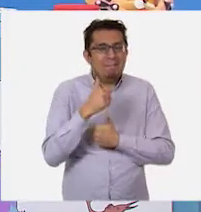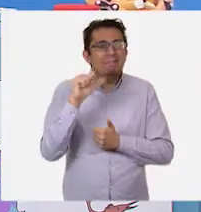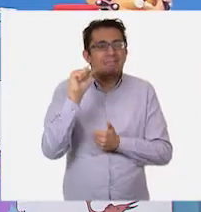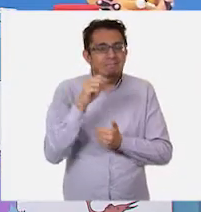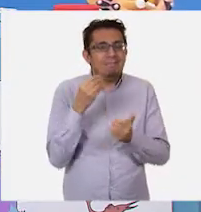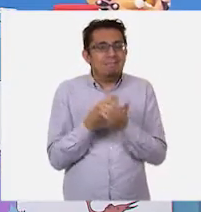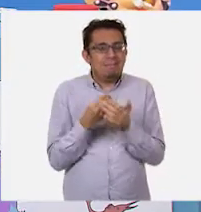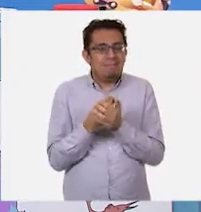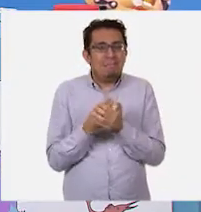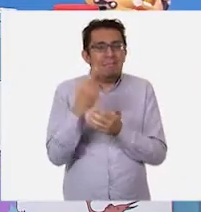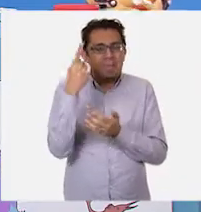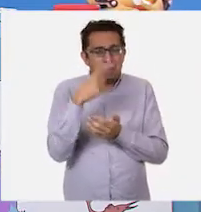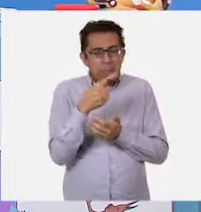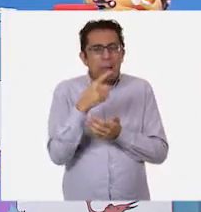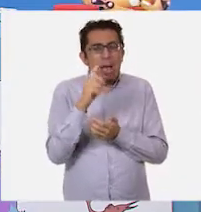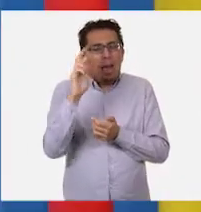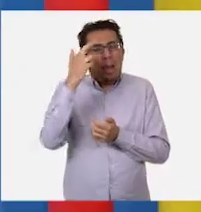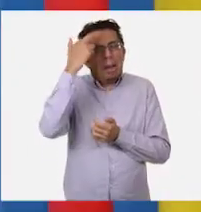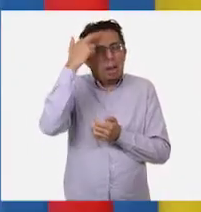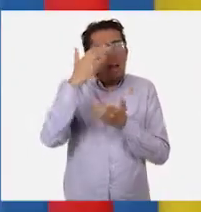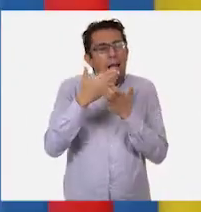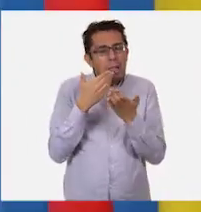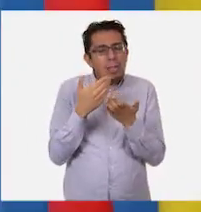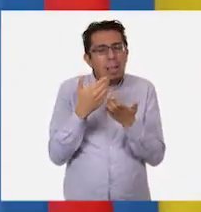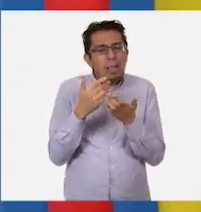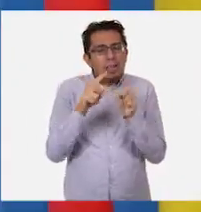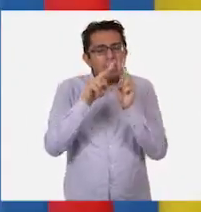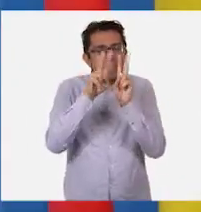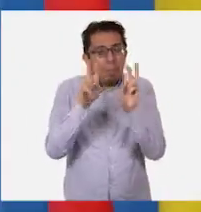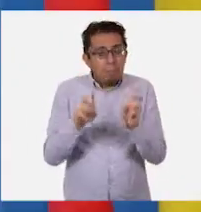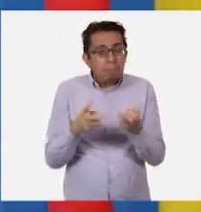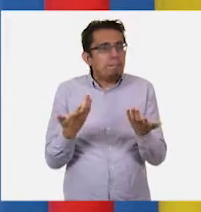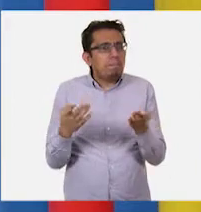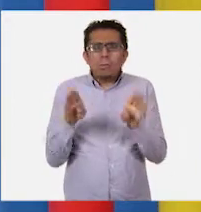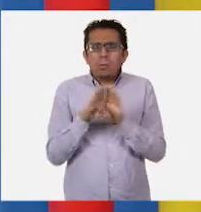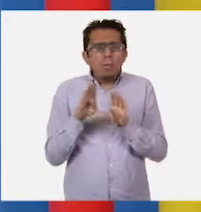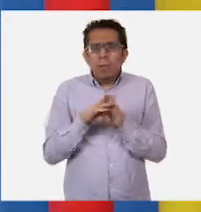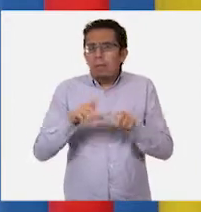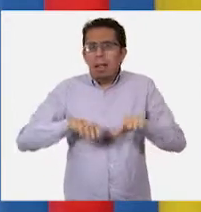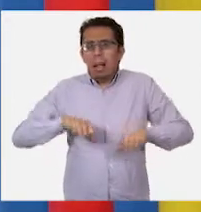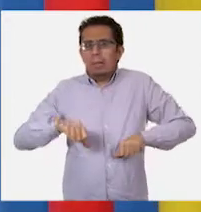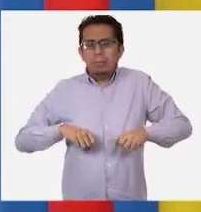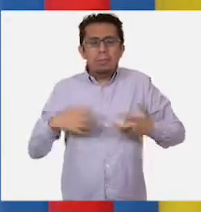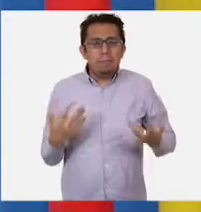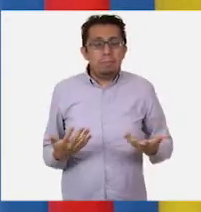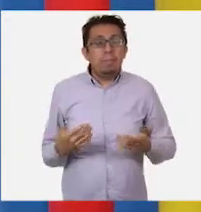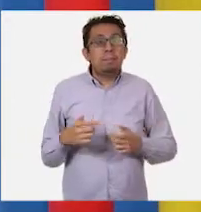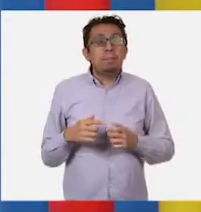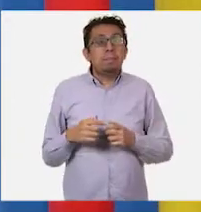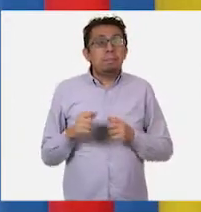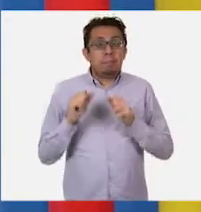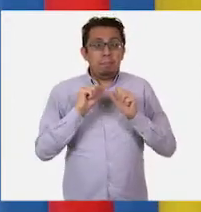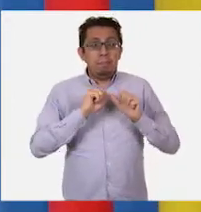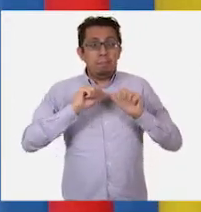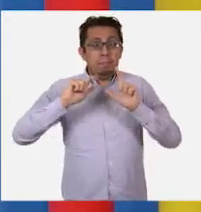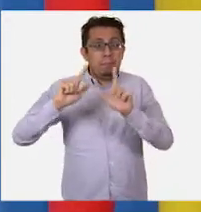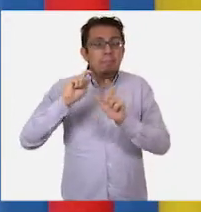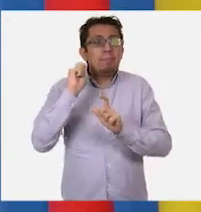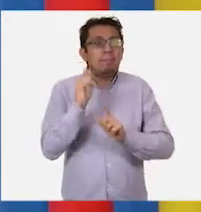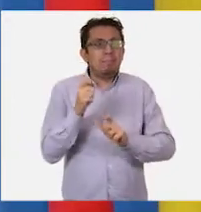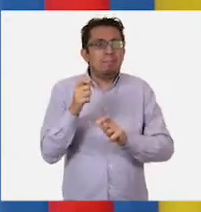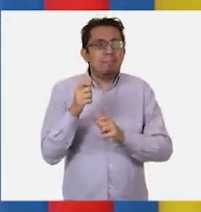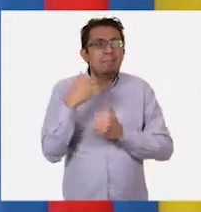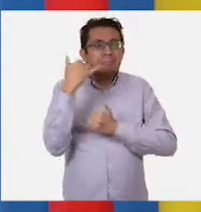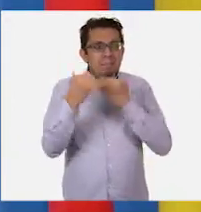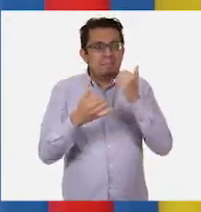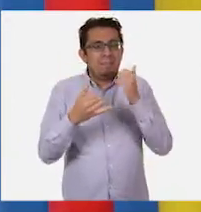de retroalimentación. Perfecto. Y la dinámica es muy sencilla. En pantalla aparecerá la ruleta de la ciencia